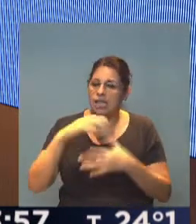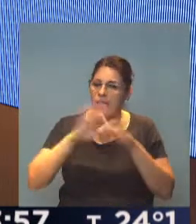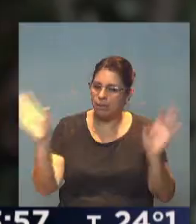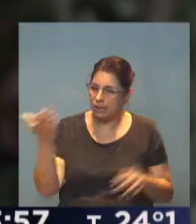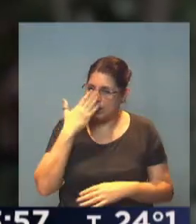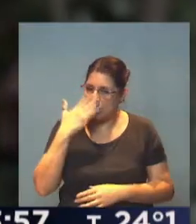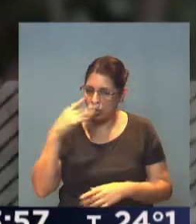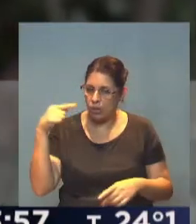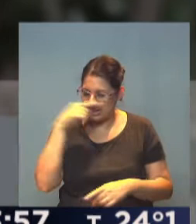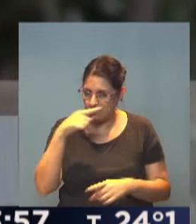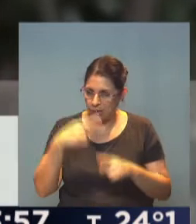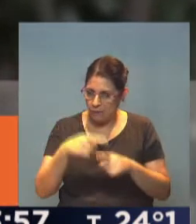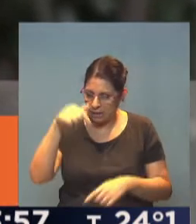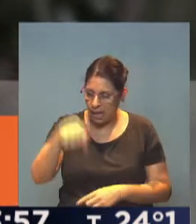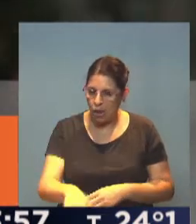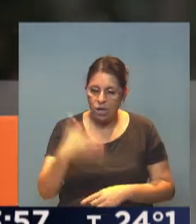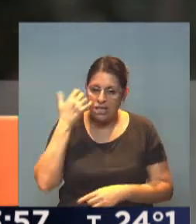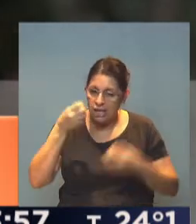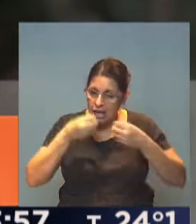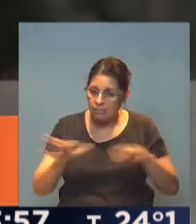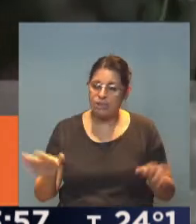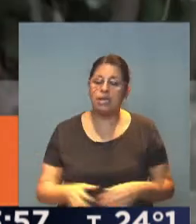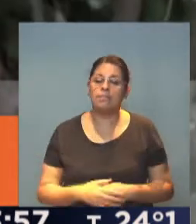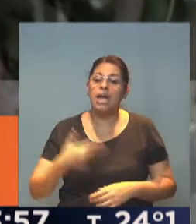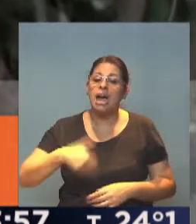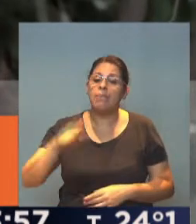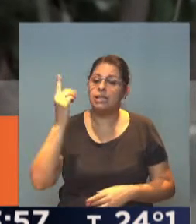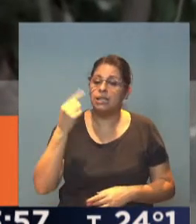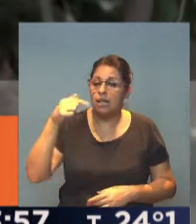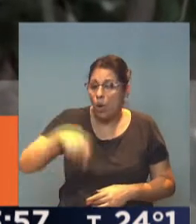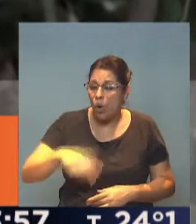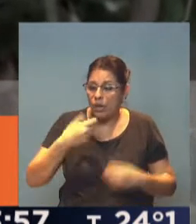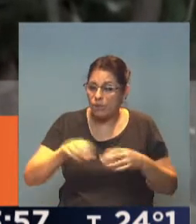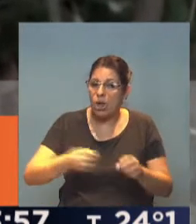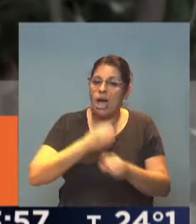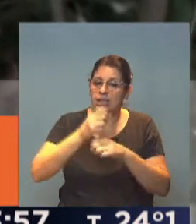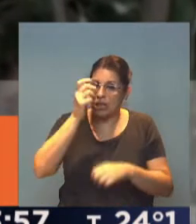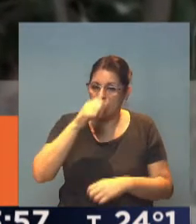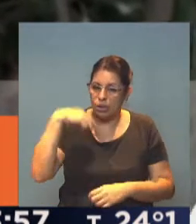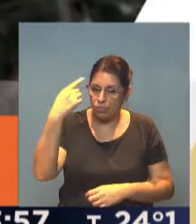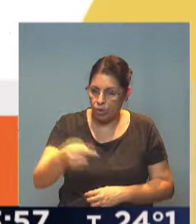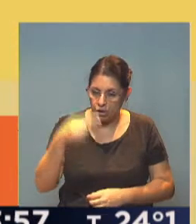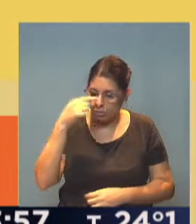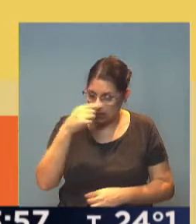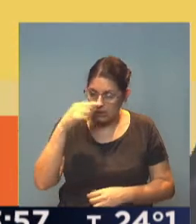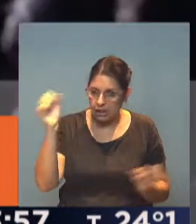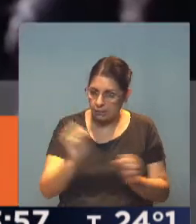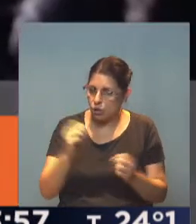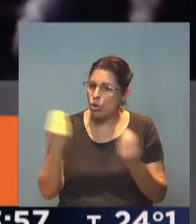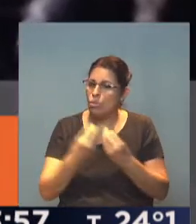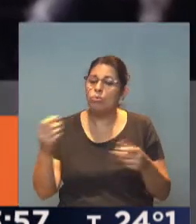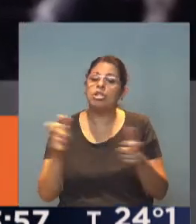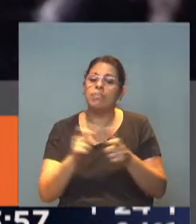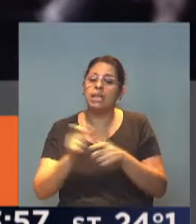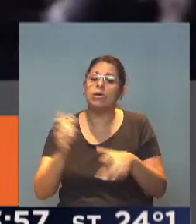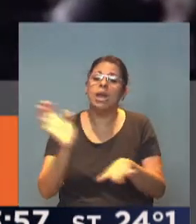la séptima, que está ya en funcionamiento a partir de hoy y hasta el domingo 7. Muchas películas que llegan de